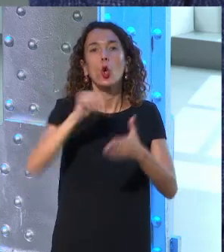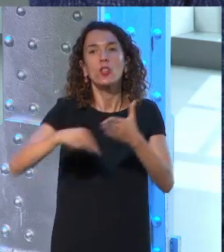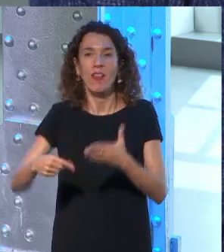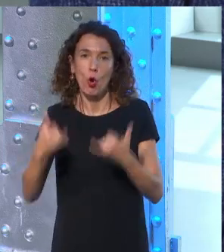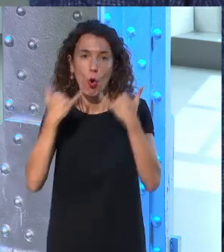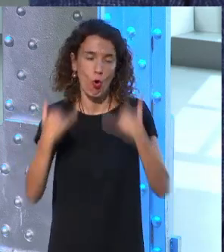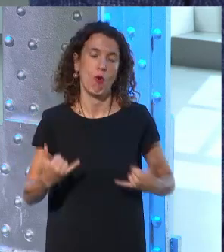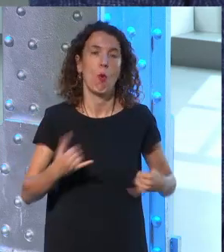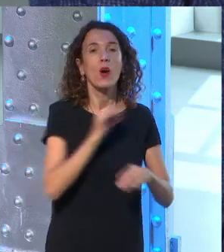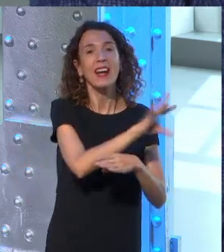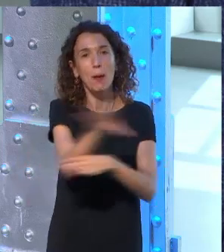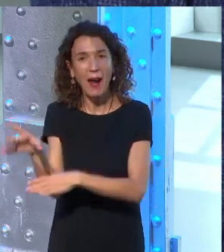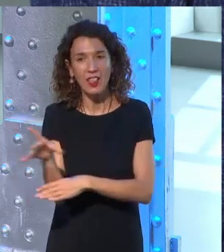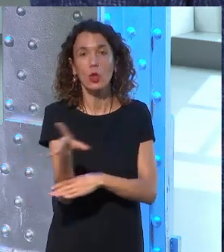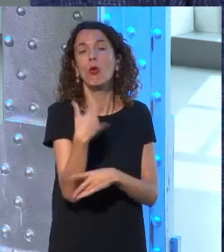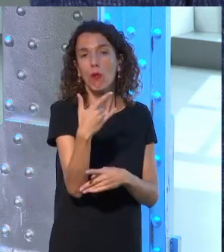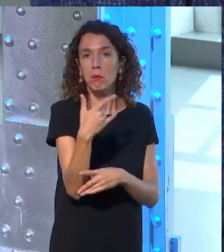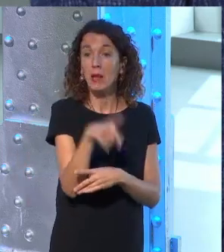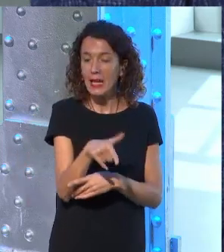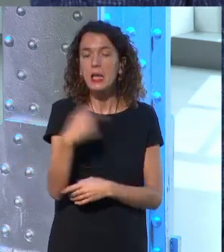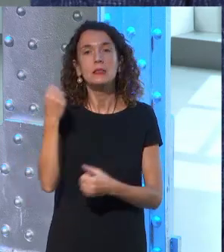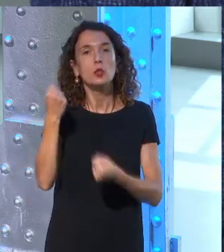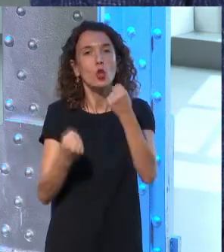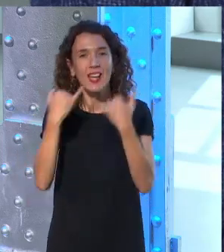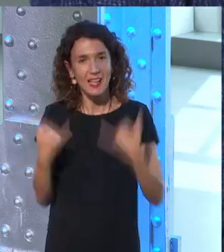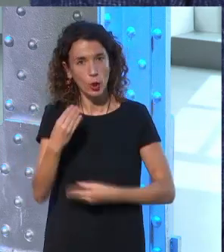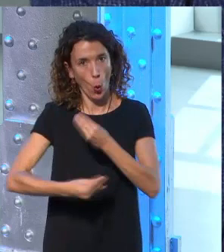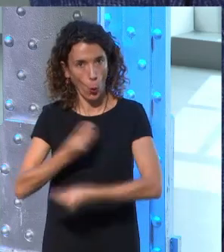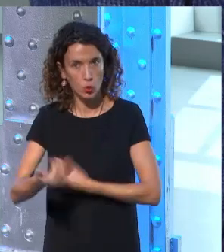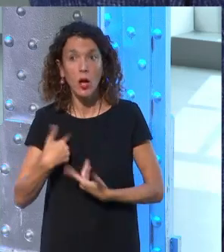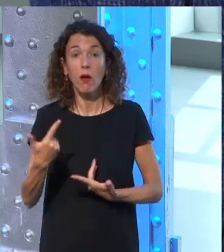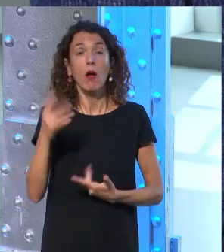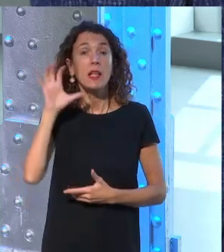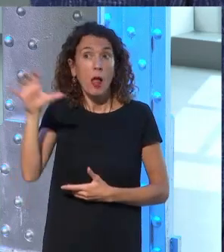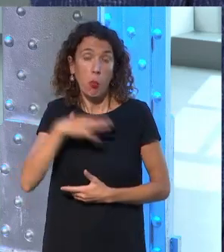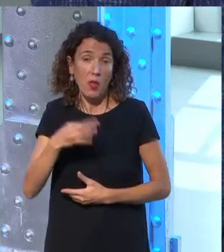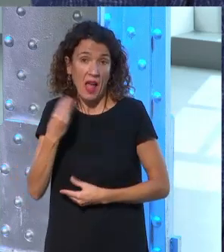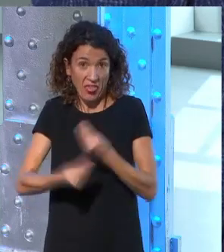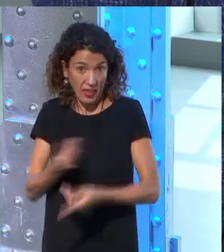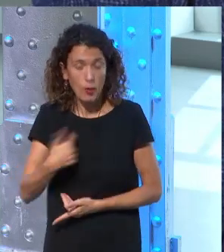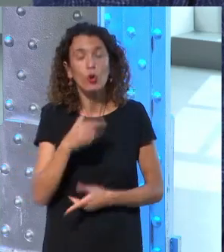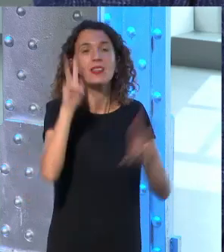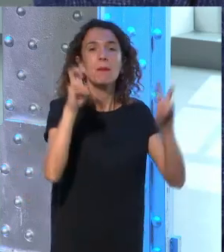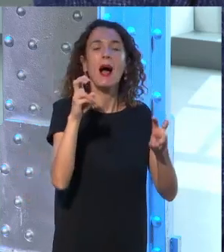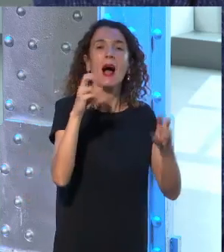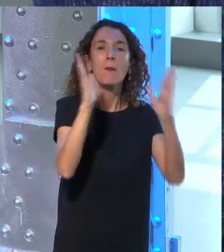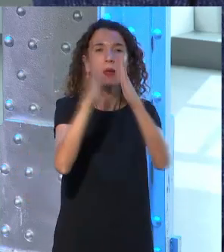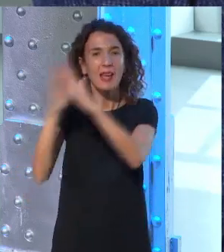todo el reparto, el equivalente a nuestro correo, el servicio postal francés. Entonces, el Estado puede llegar hasta ahí. O en el aspecto de la vivienda, que